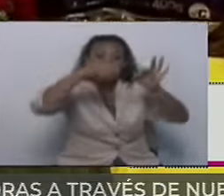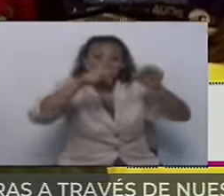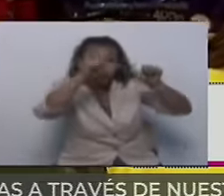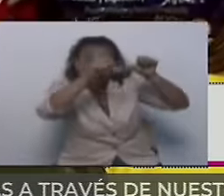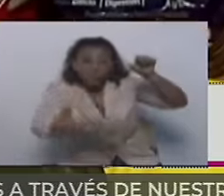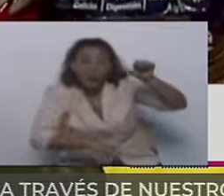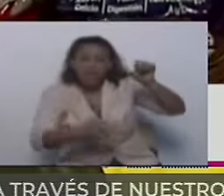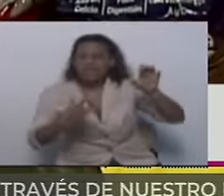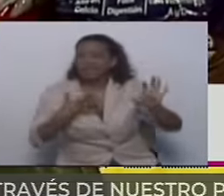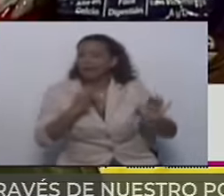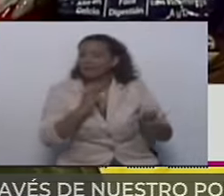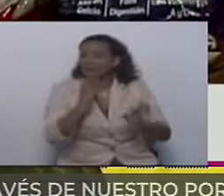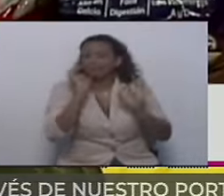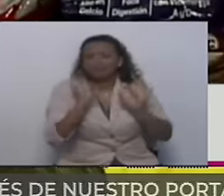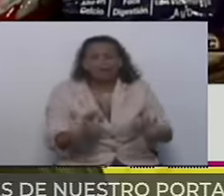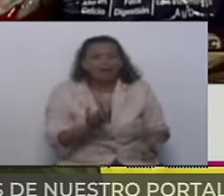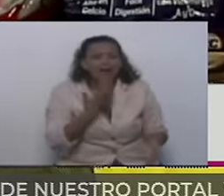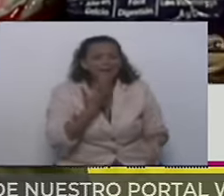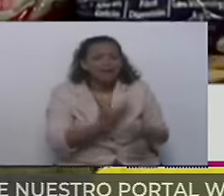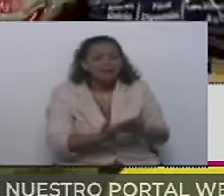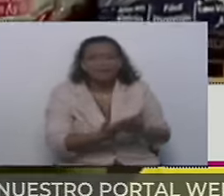Nos sentimos identificados porque